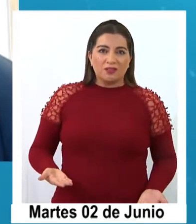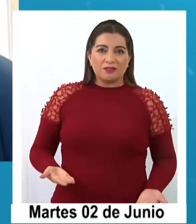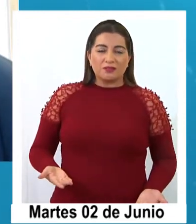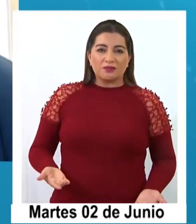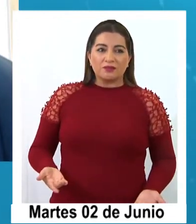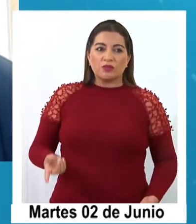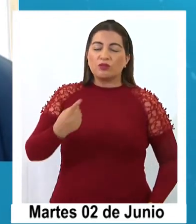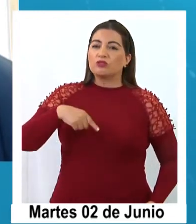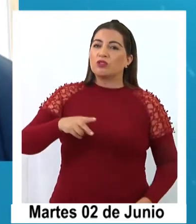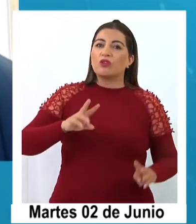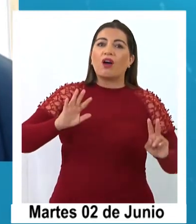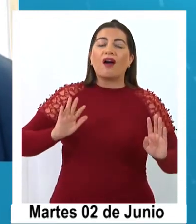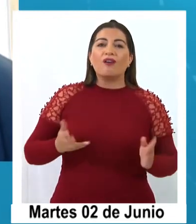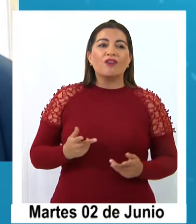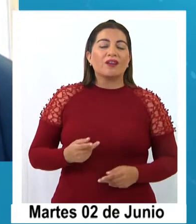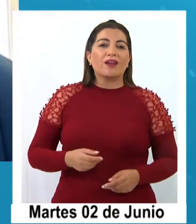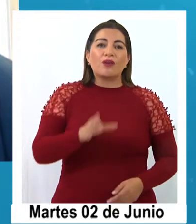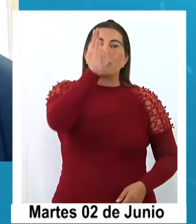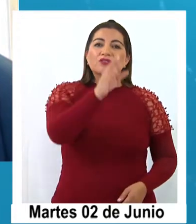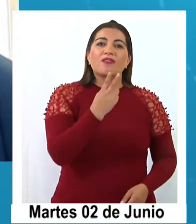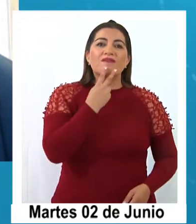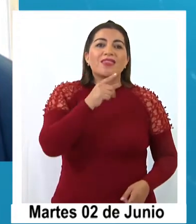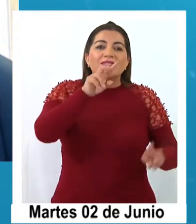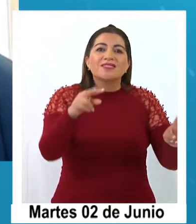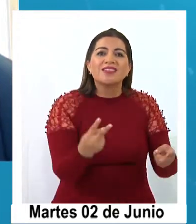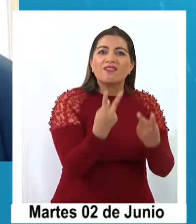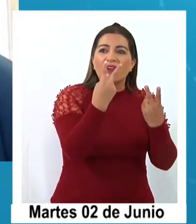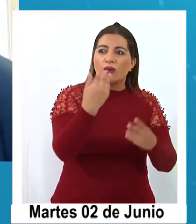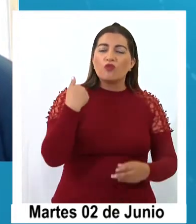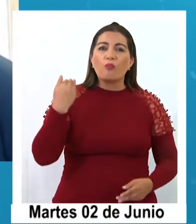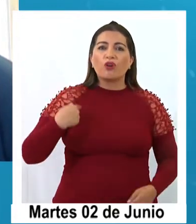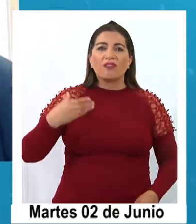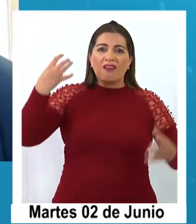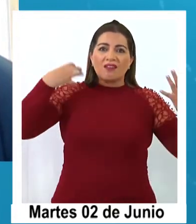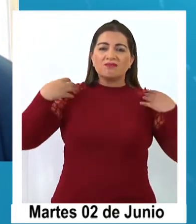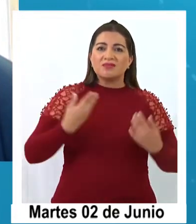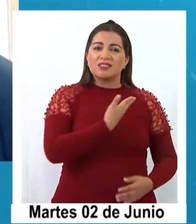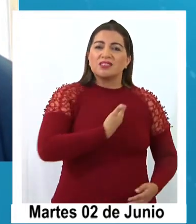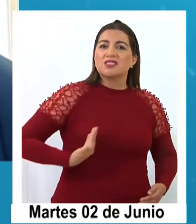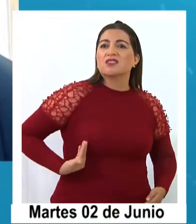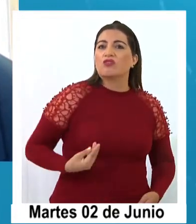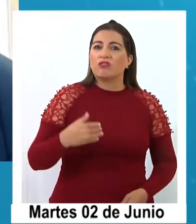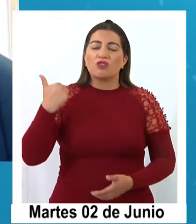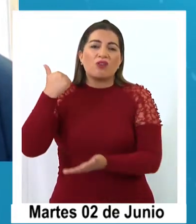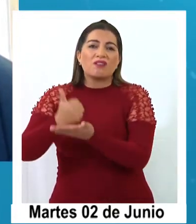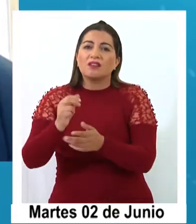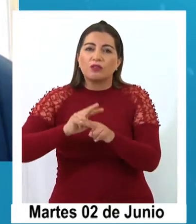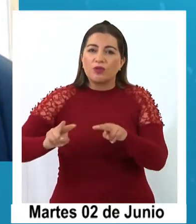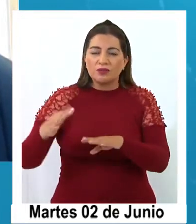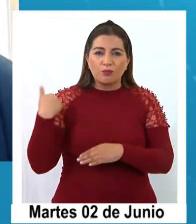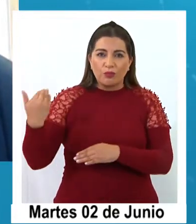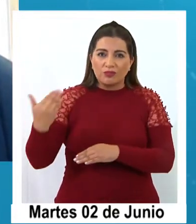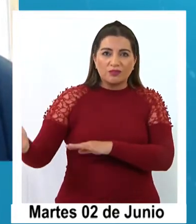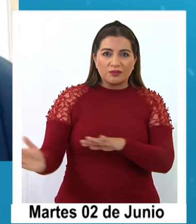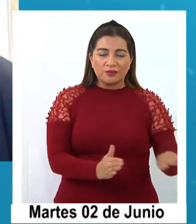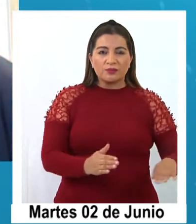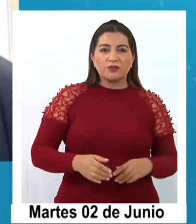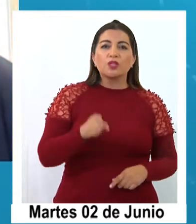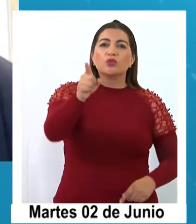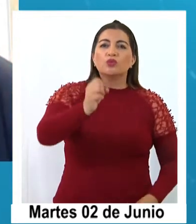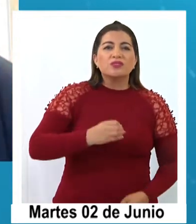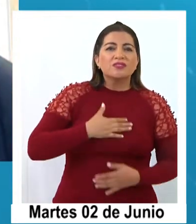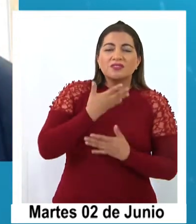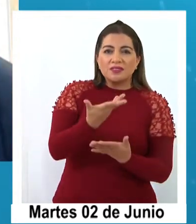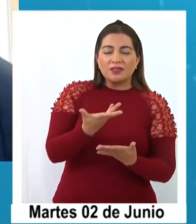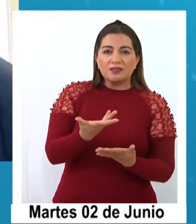estamos viendo de cómo salvamos la vida de las personas, cómo vemos que esto no se nos escape de las manos. ¿Y cómo sientes